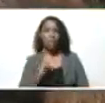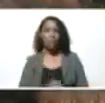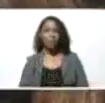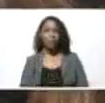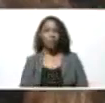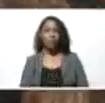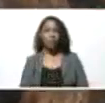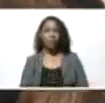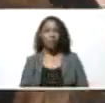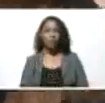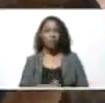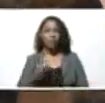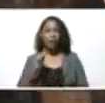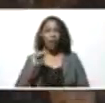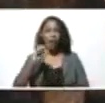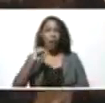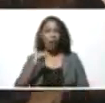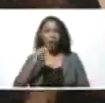Angola,